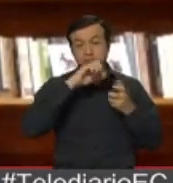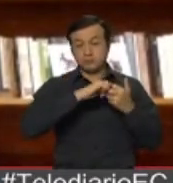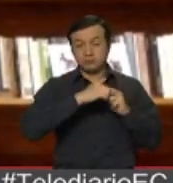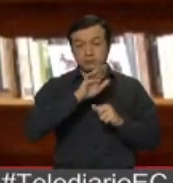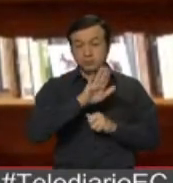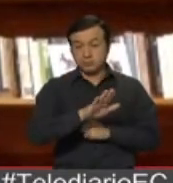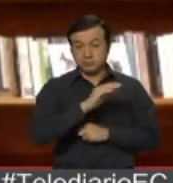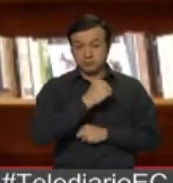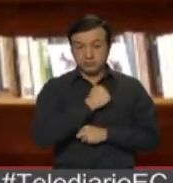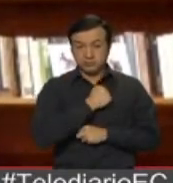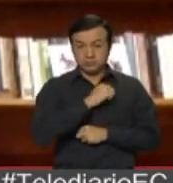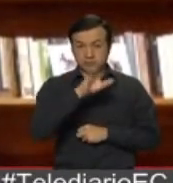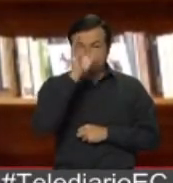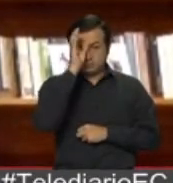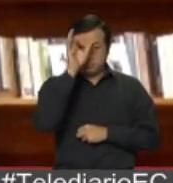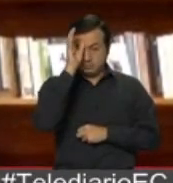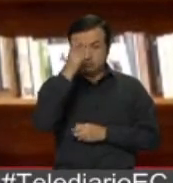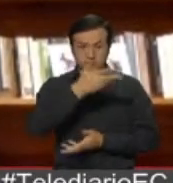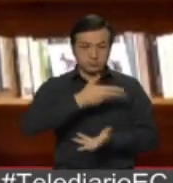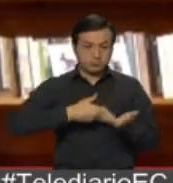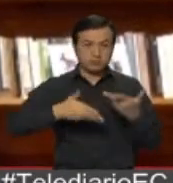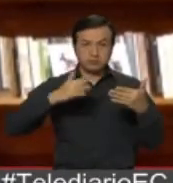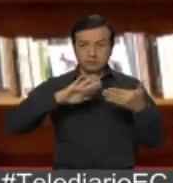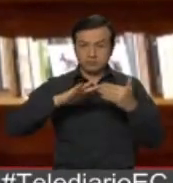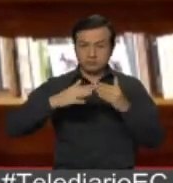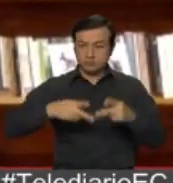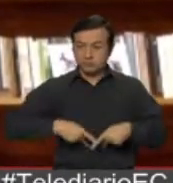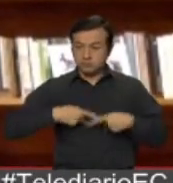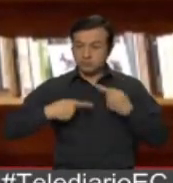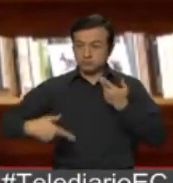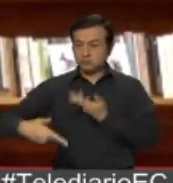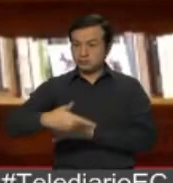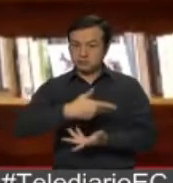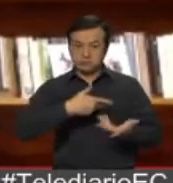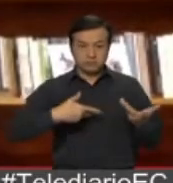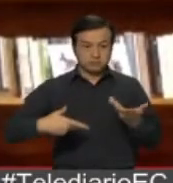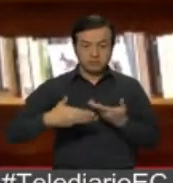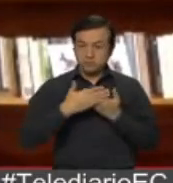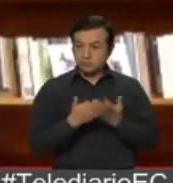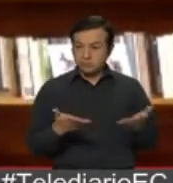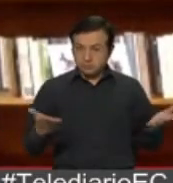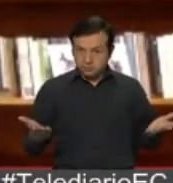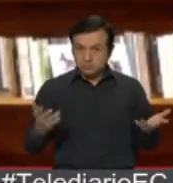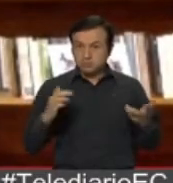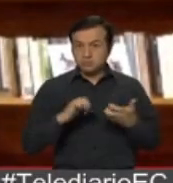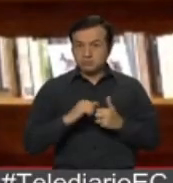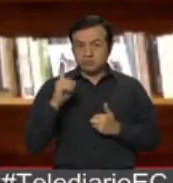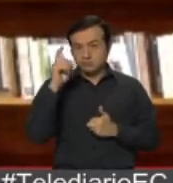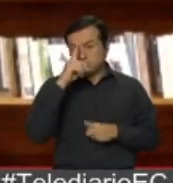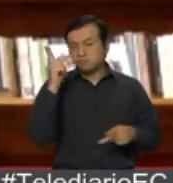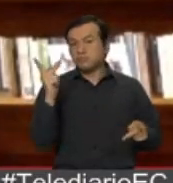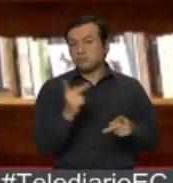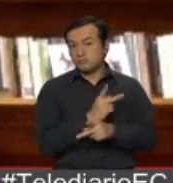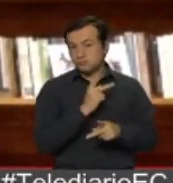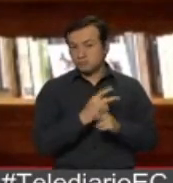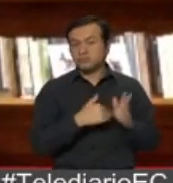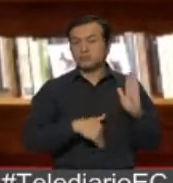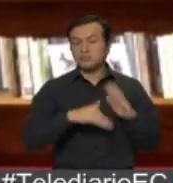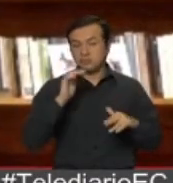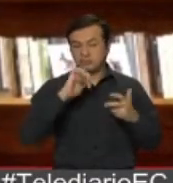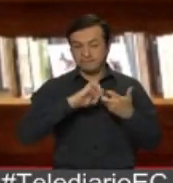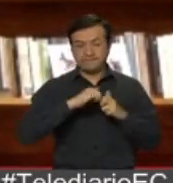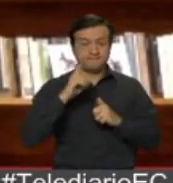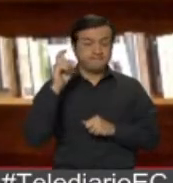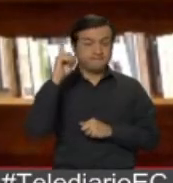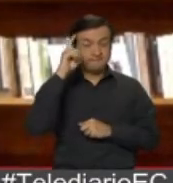cultura, al convivir en comunidad, por supuesto que esto se convierte en una amenaza mucho más compleja, mucho